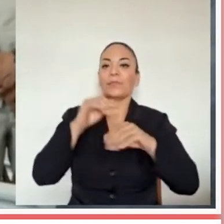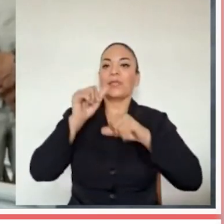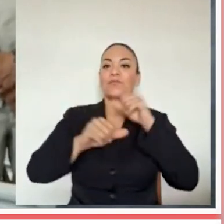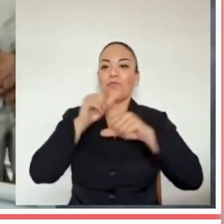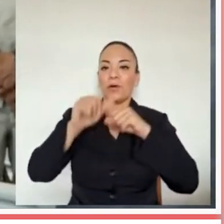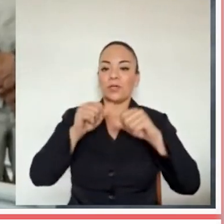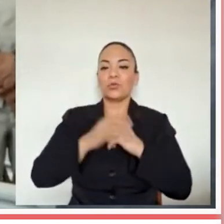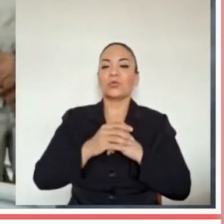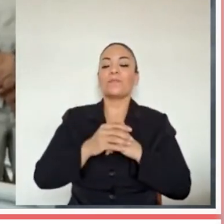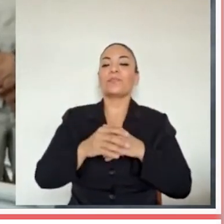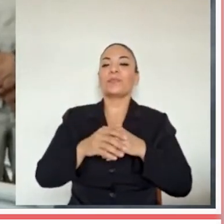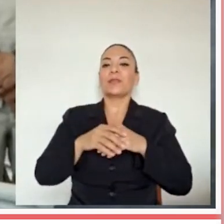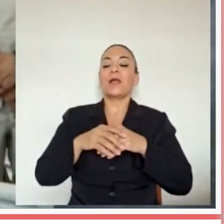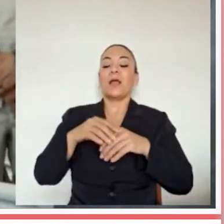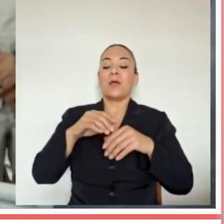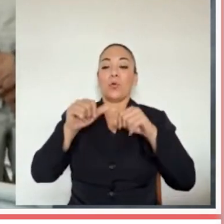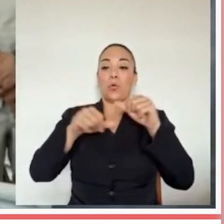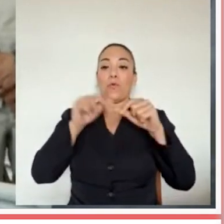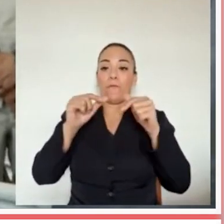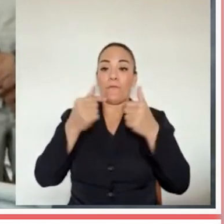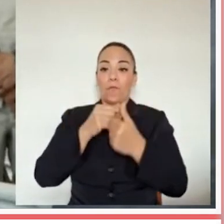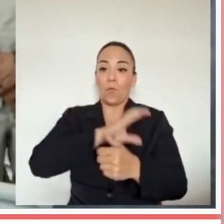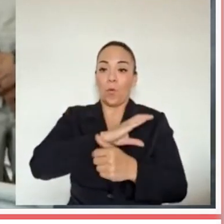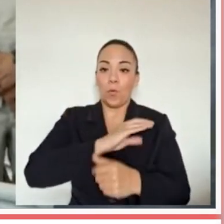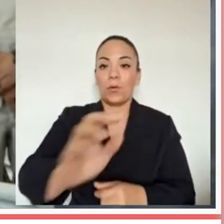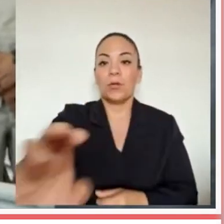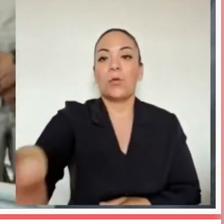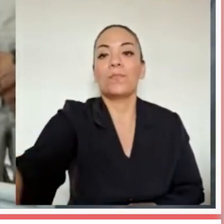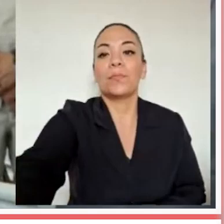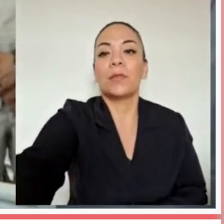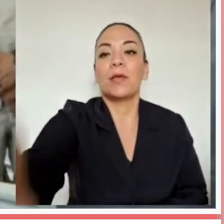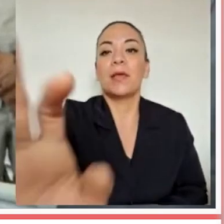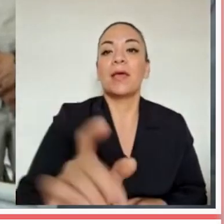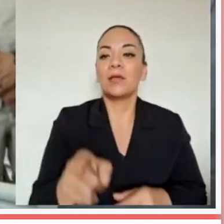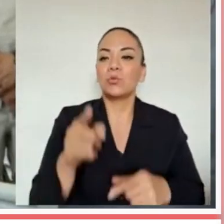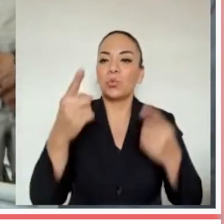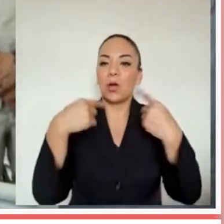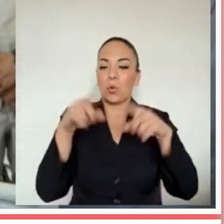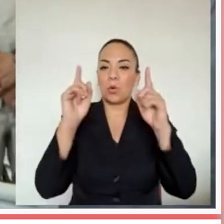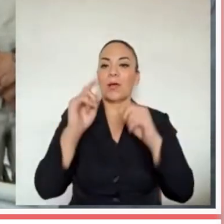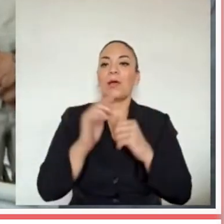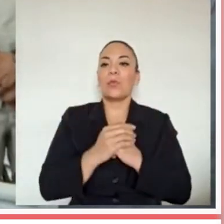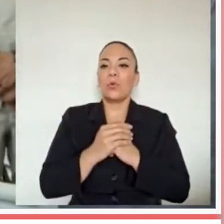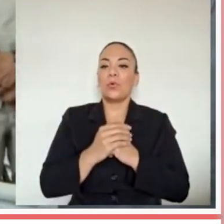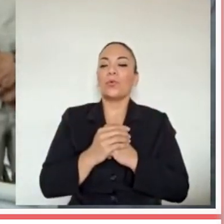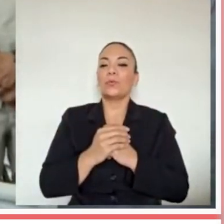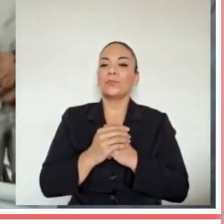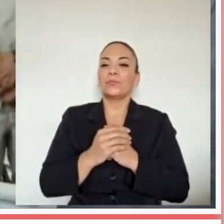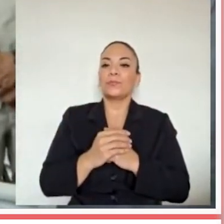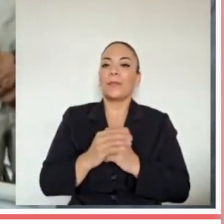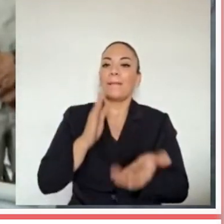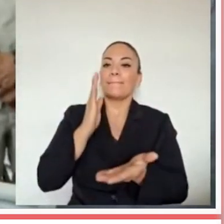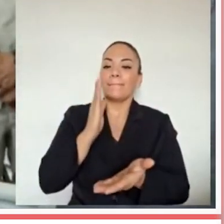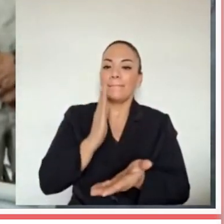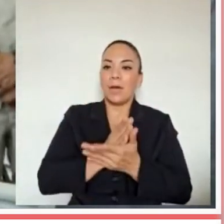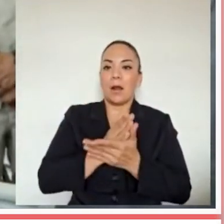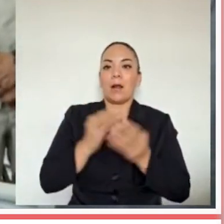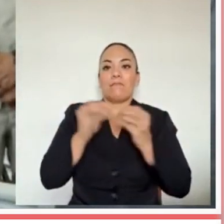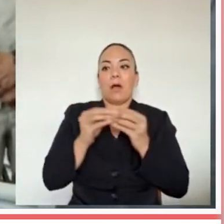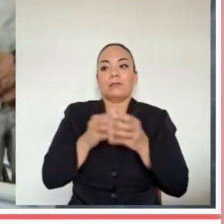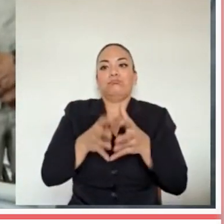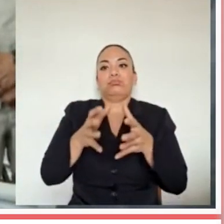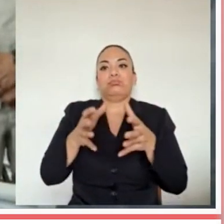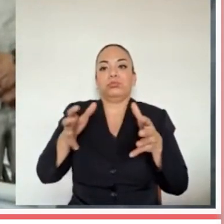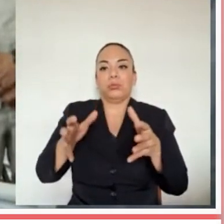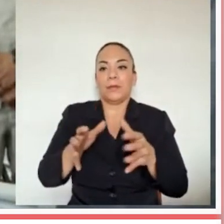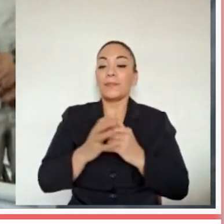fuerza pública han hecho que se haya parado el crecimiento del número. De hecho, hay un